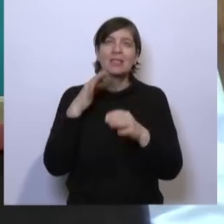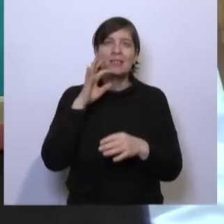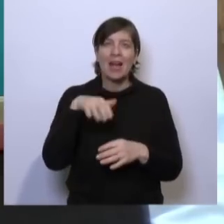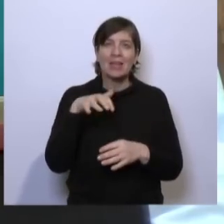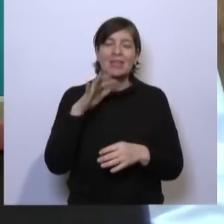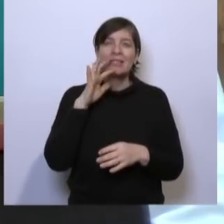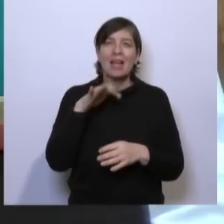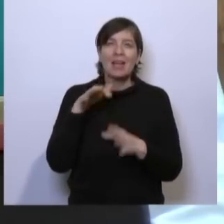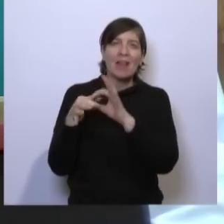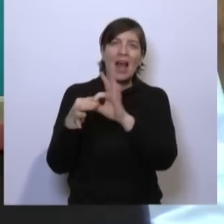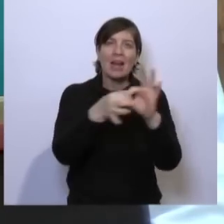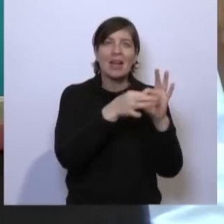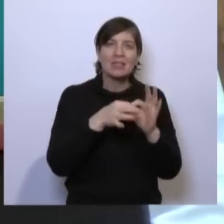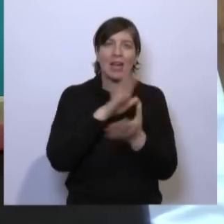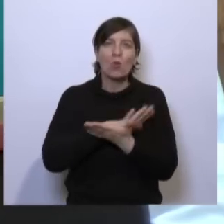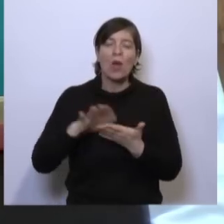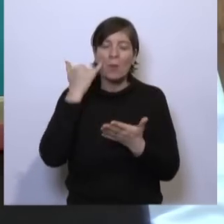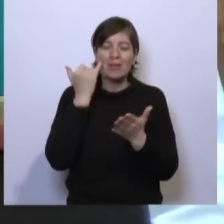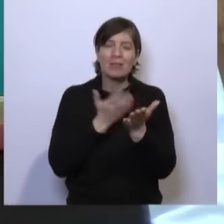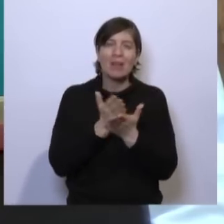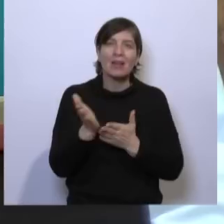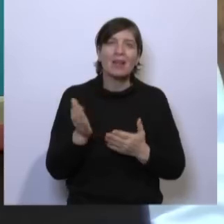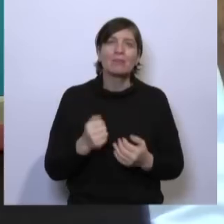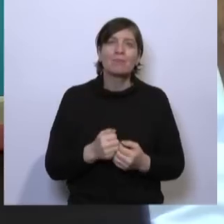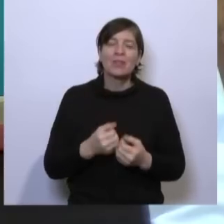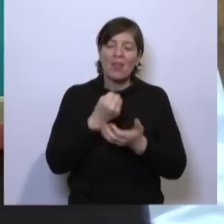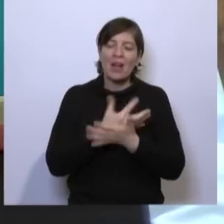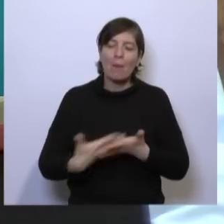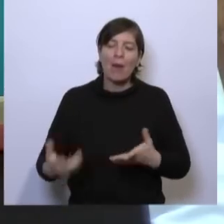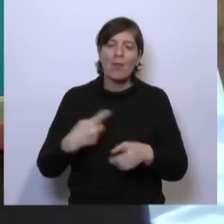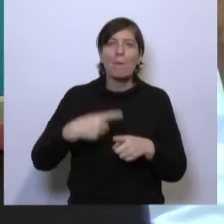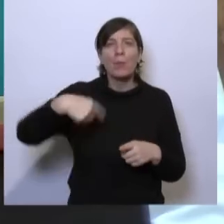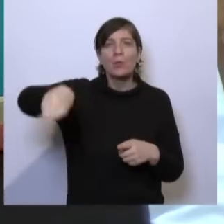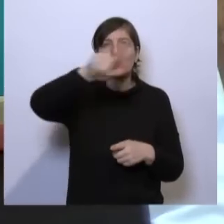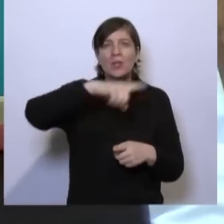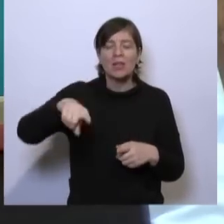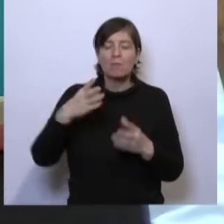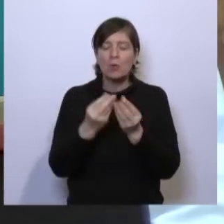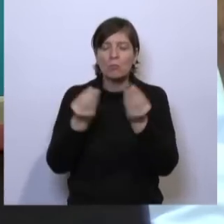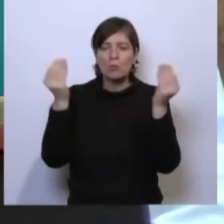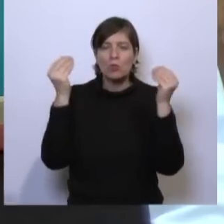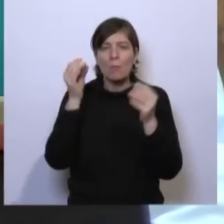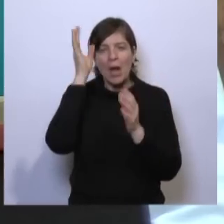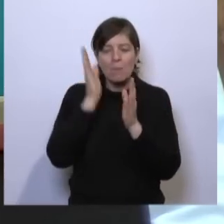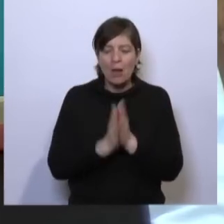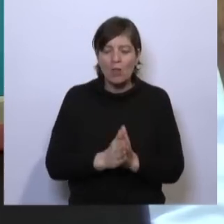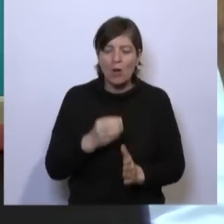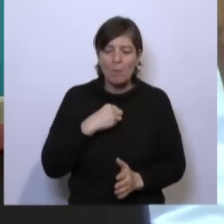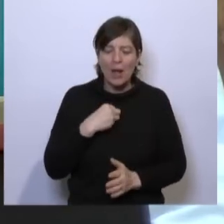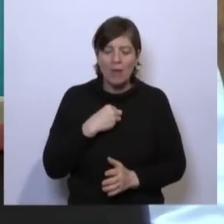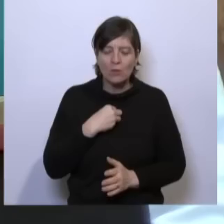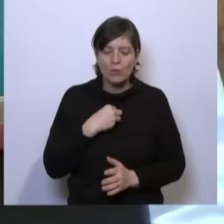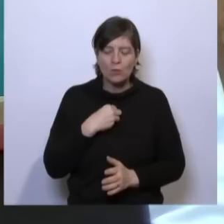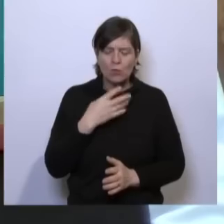sangre, sangre de la alianza nueva y eterna, que será derramada por ustedes y por muchos para el perdón de los